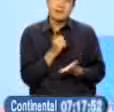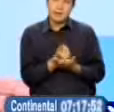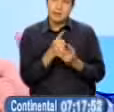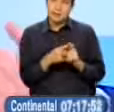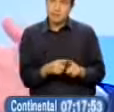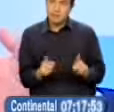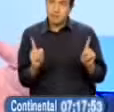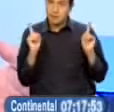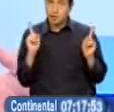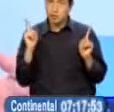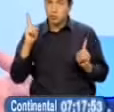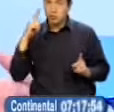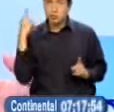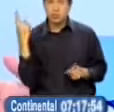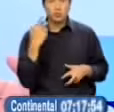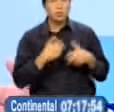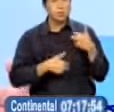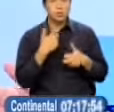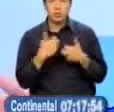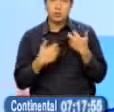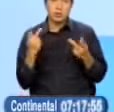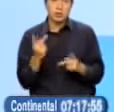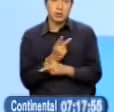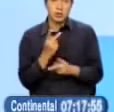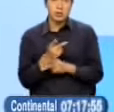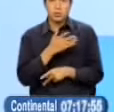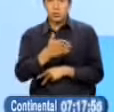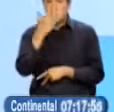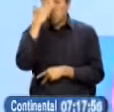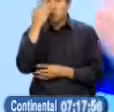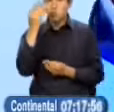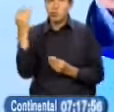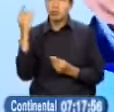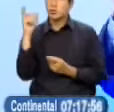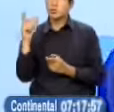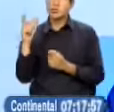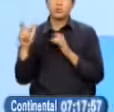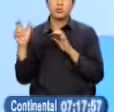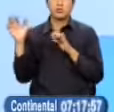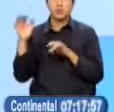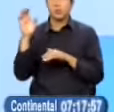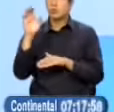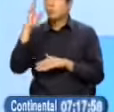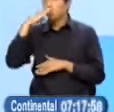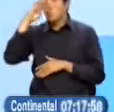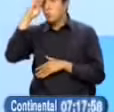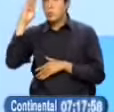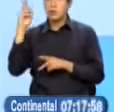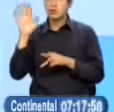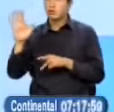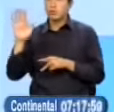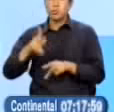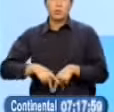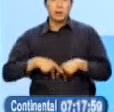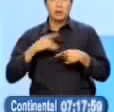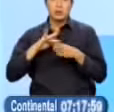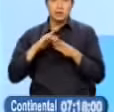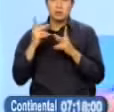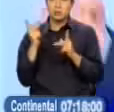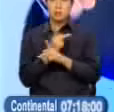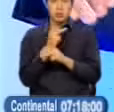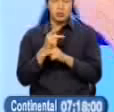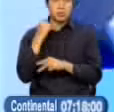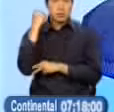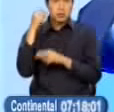aparte nosotros tenemos un problema serio porque tenemos un problema con deportaciones los propios ciudadanos cubanos están arriesgando sus vidas hay un problema de derechos